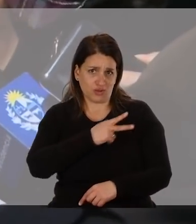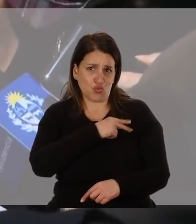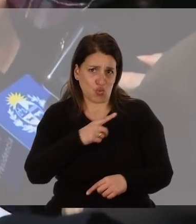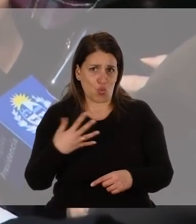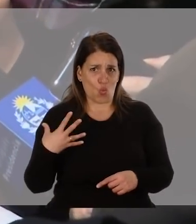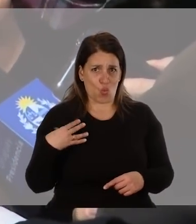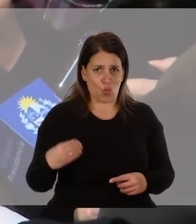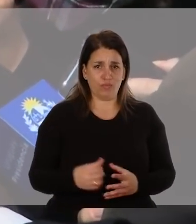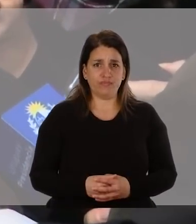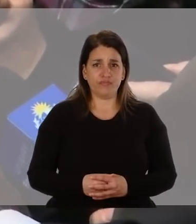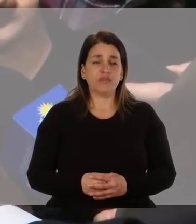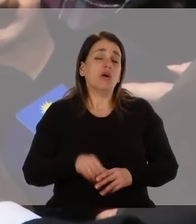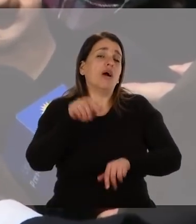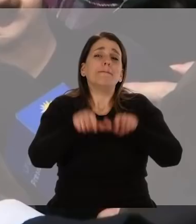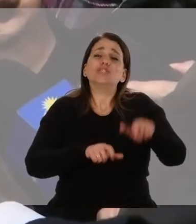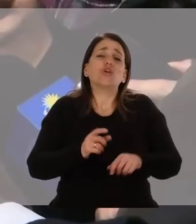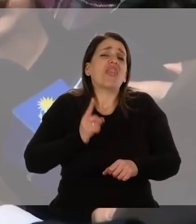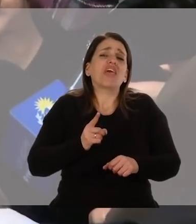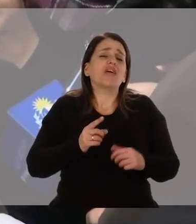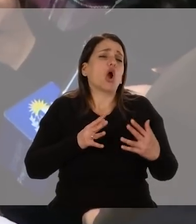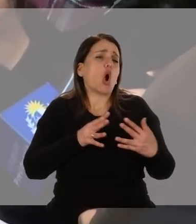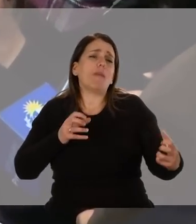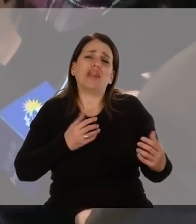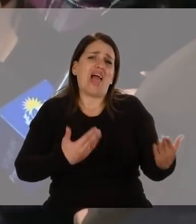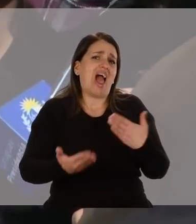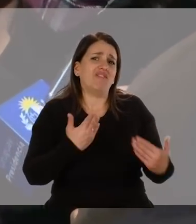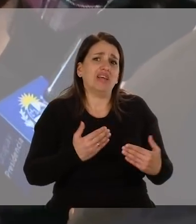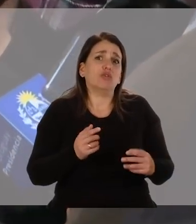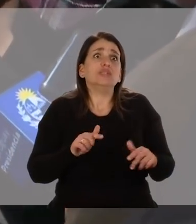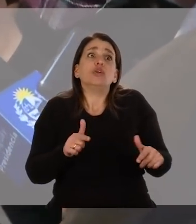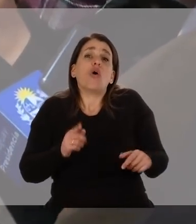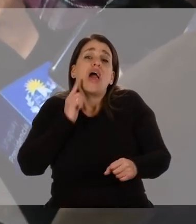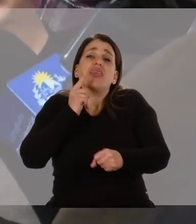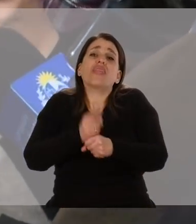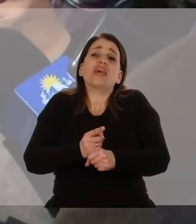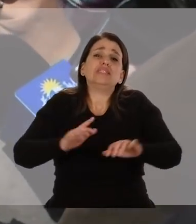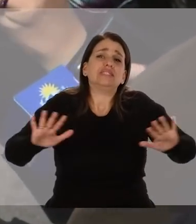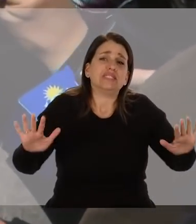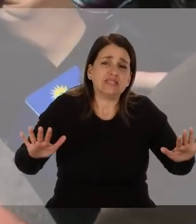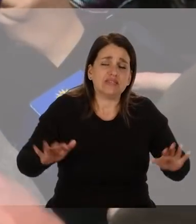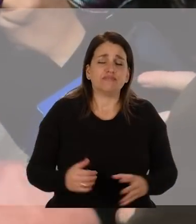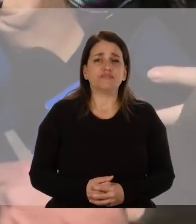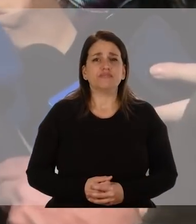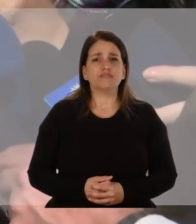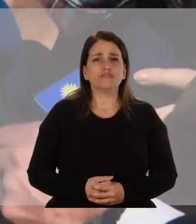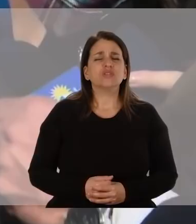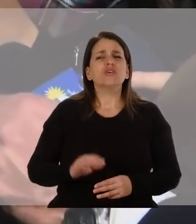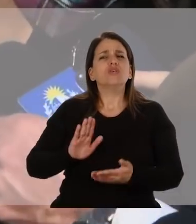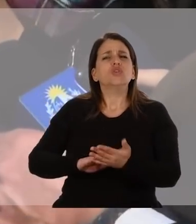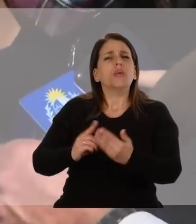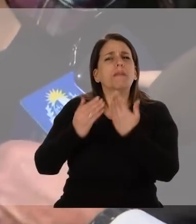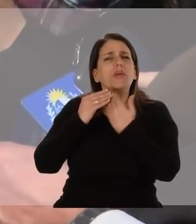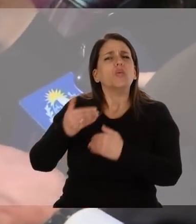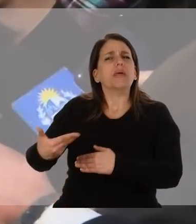gente hablando se entiende, se tiene que entender. Y si no se entiende, tomamos decisiones. ¿Pero qué opinión le merece la opinión de